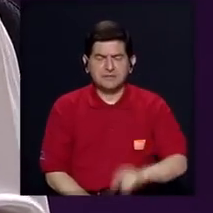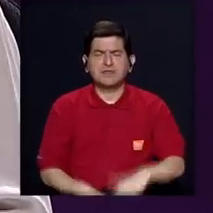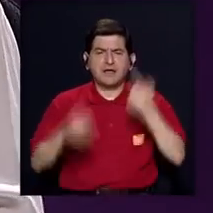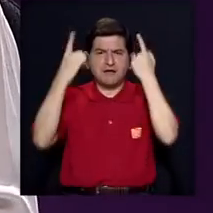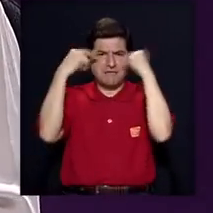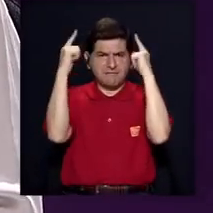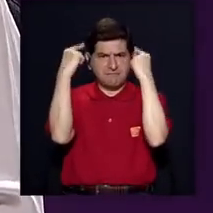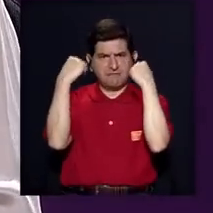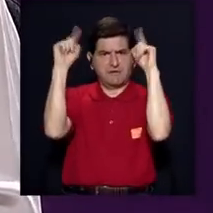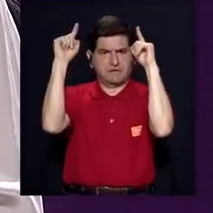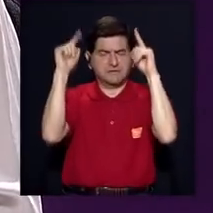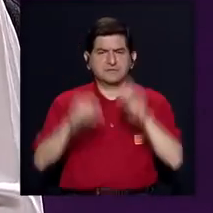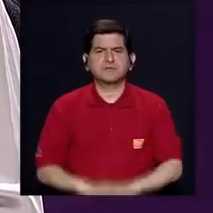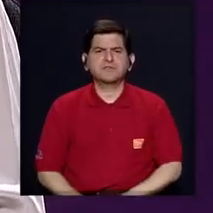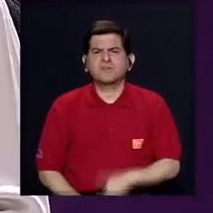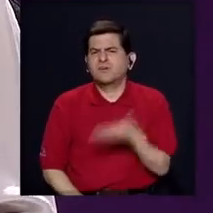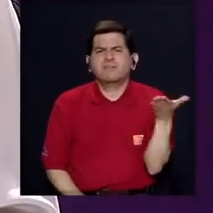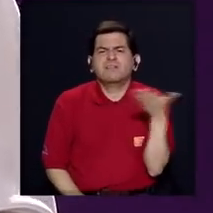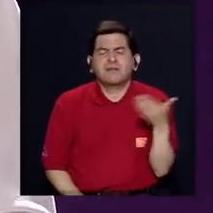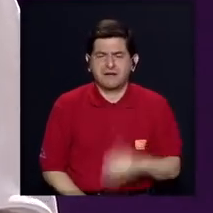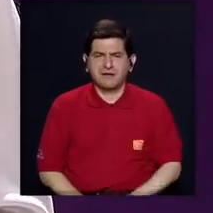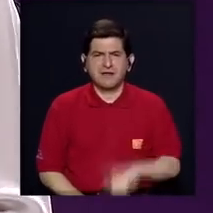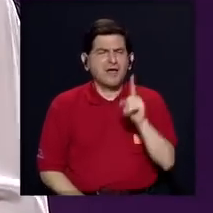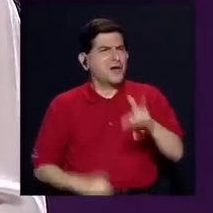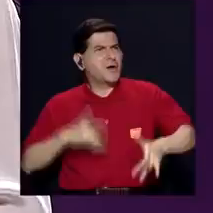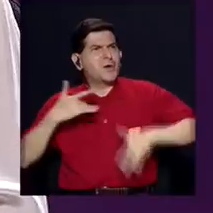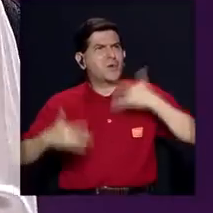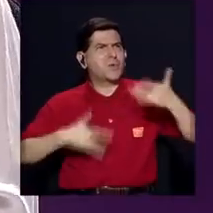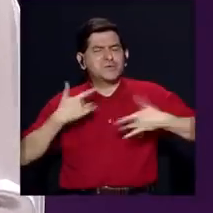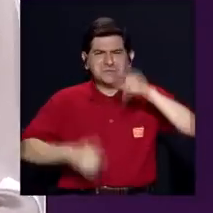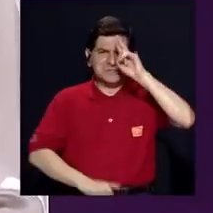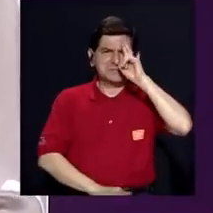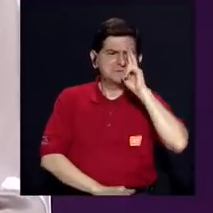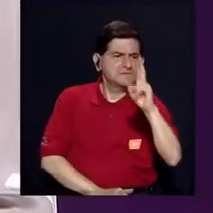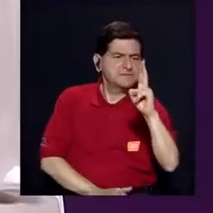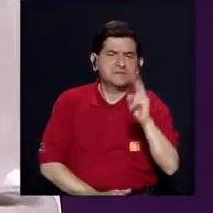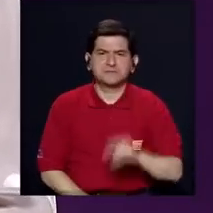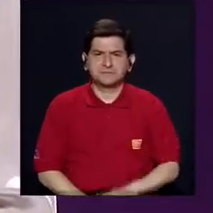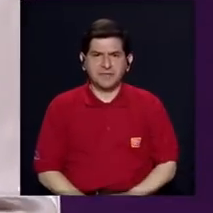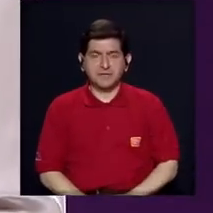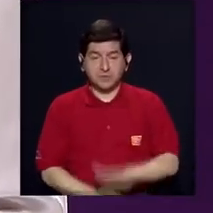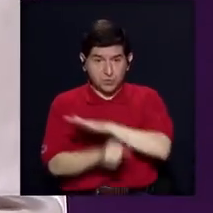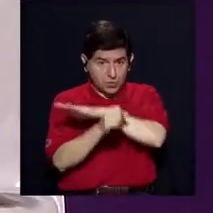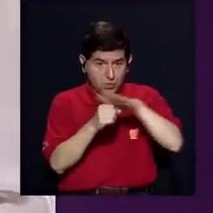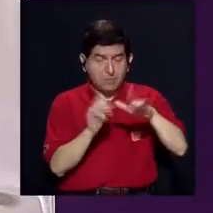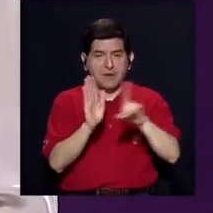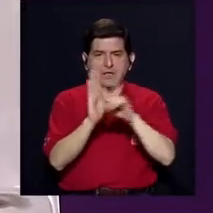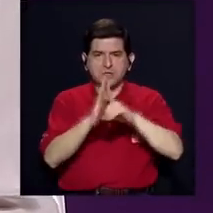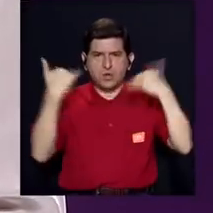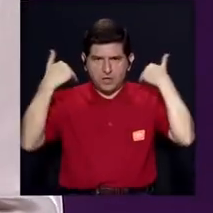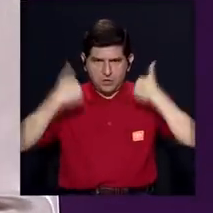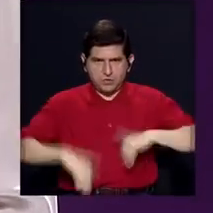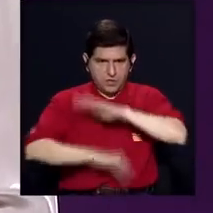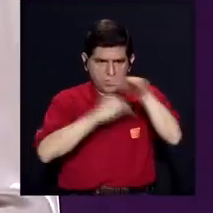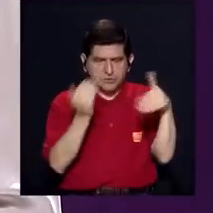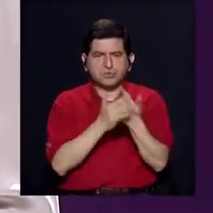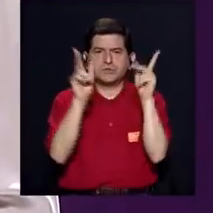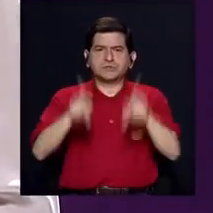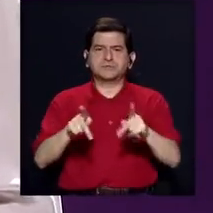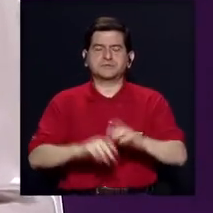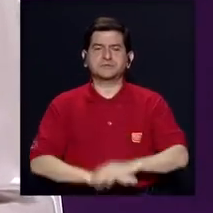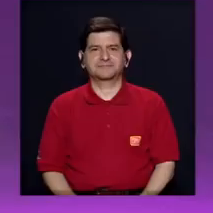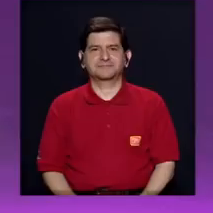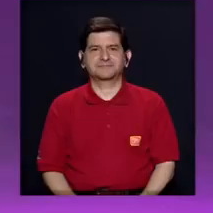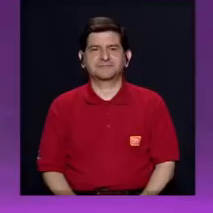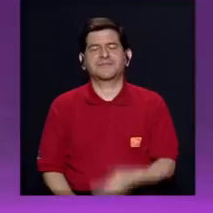efectivamente de un sentido de respeto al pleno a los derechos humanos de todas y de todos